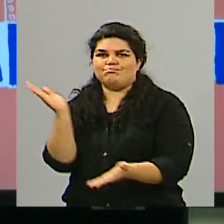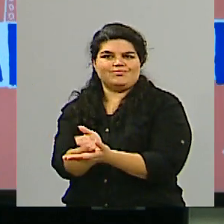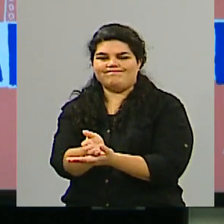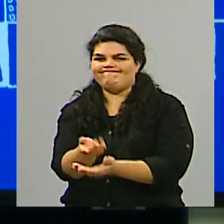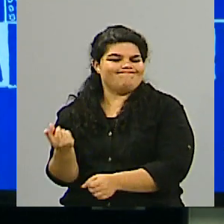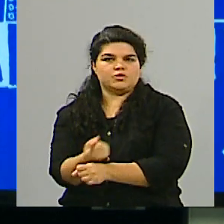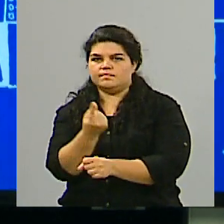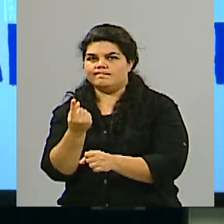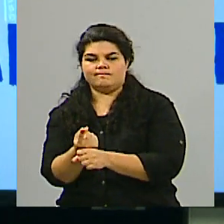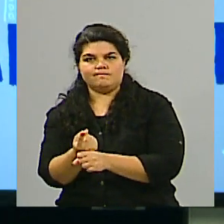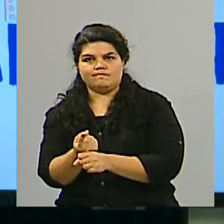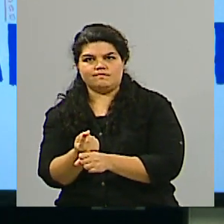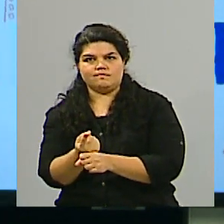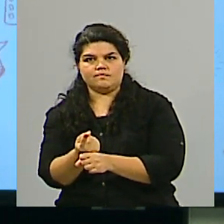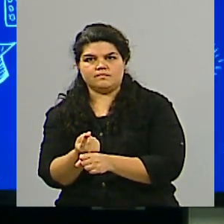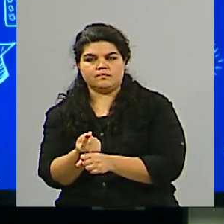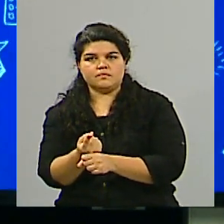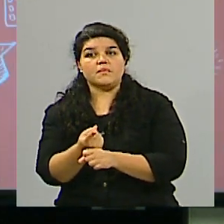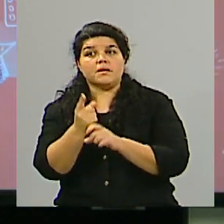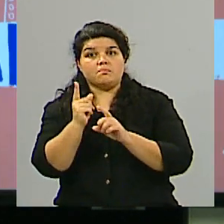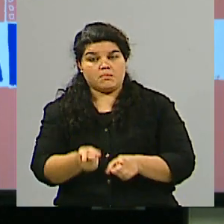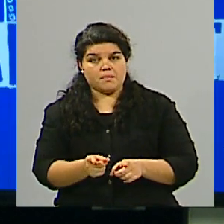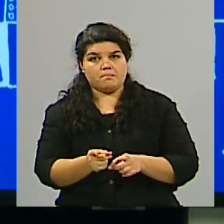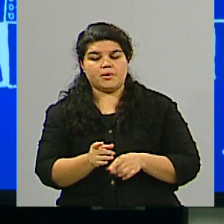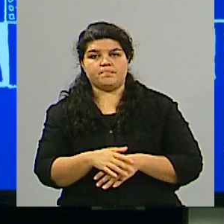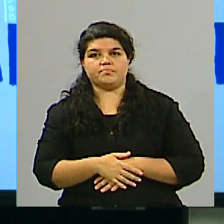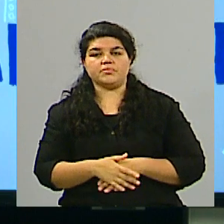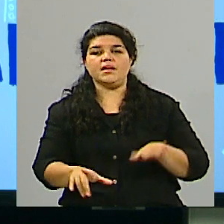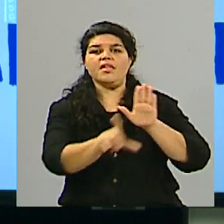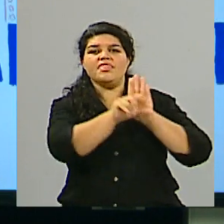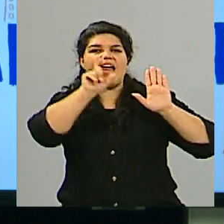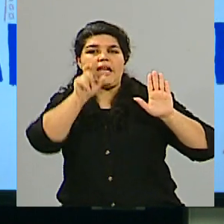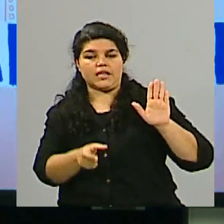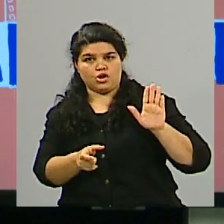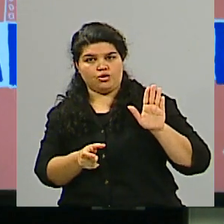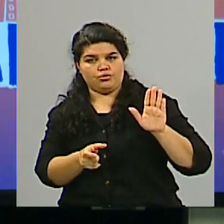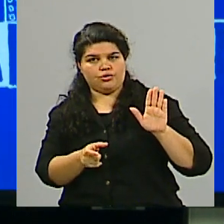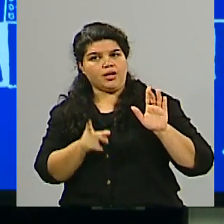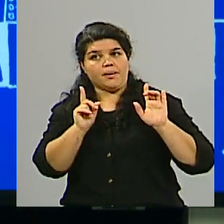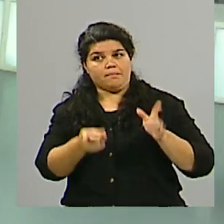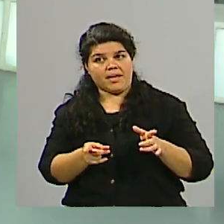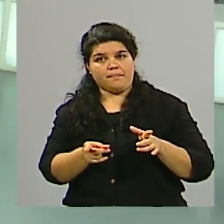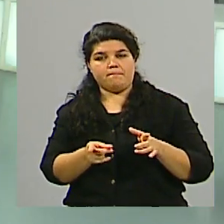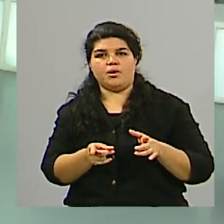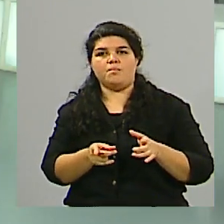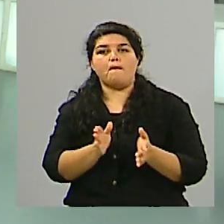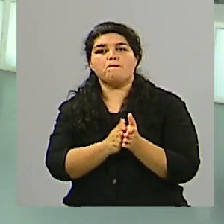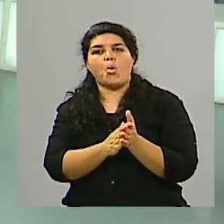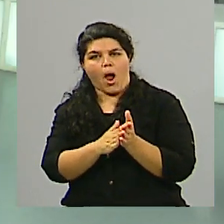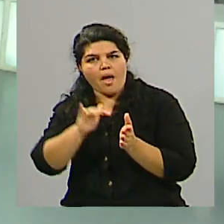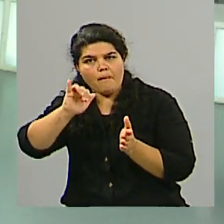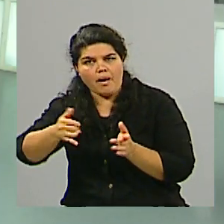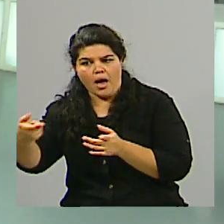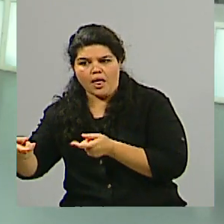Como el delito que englobaba los actos libidinosos, que son los que sí se entienden probados en la